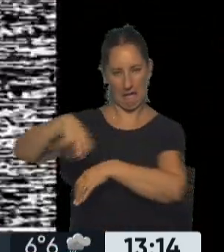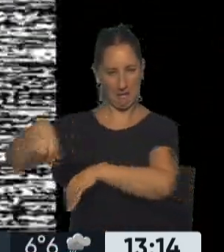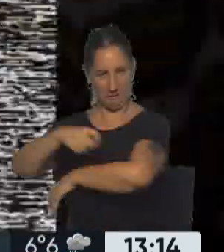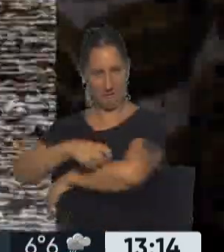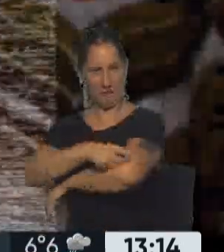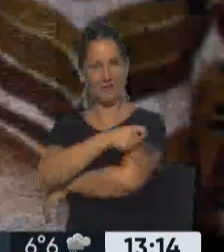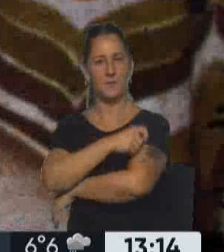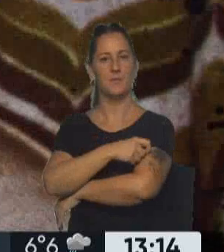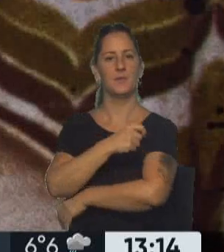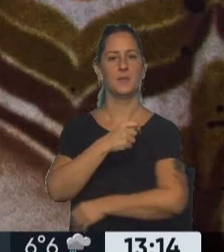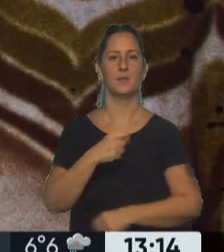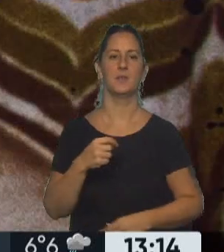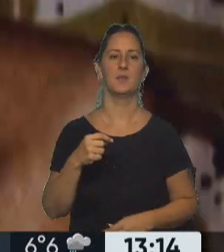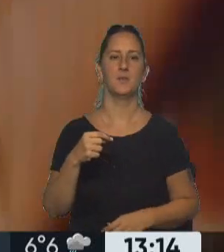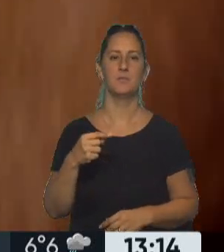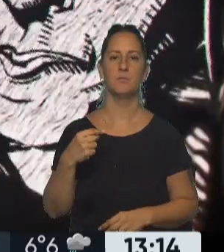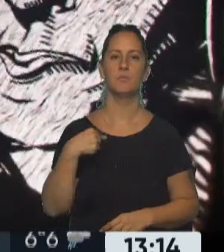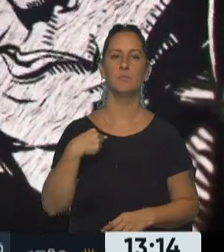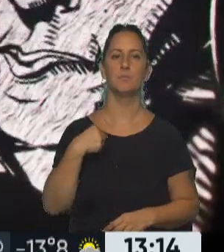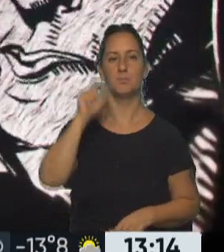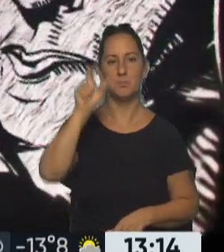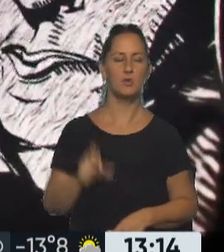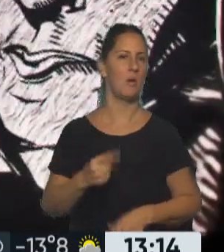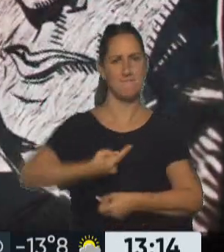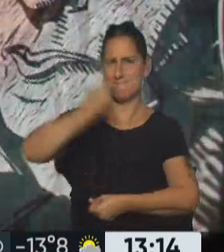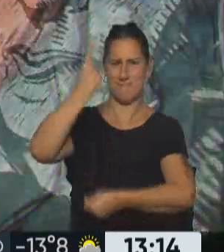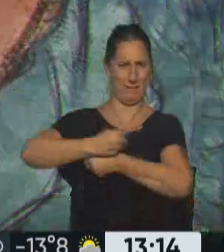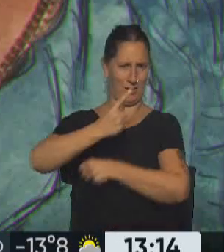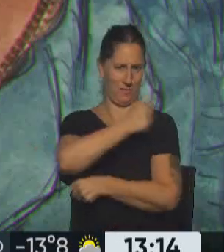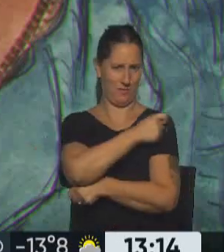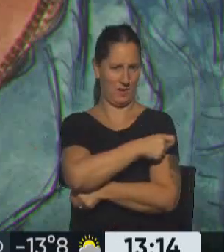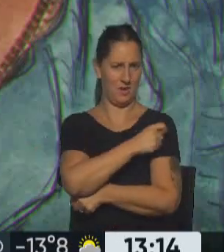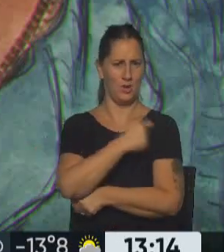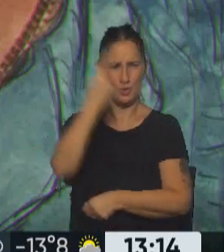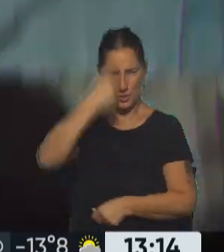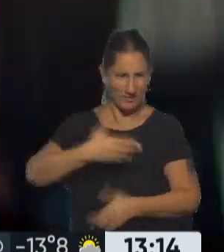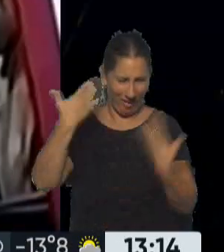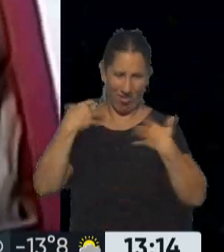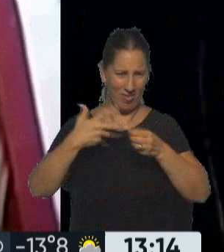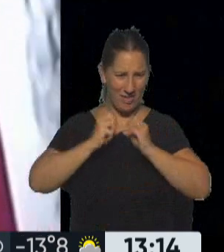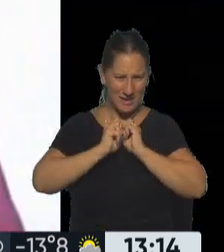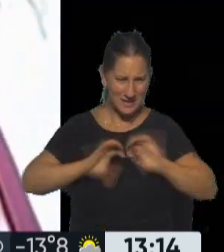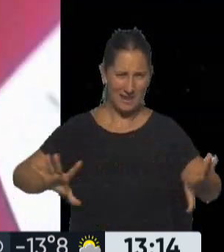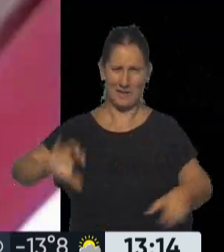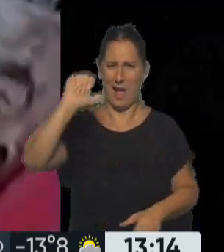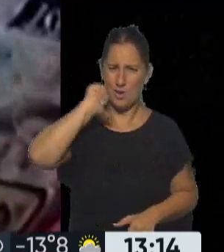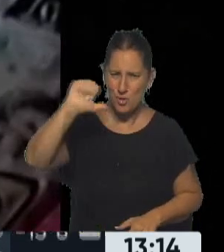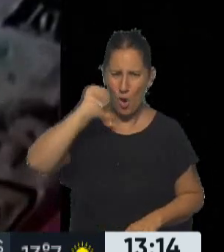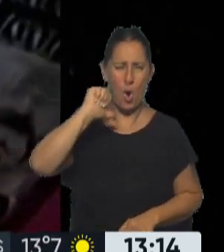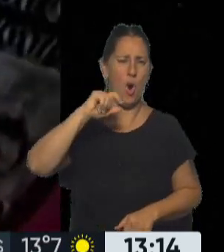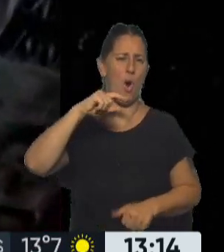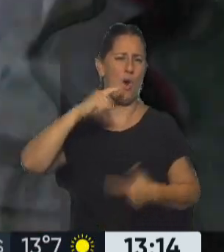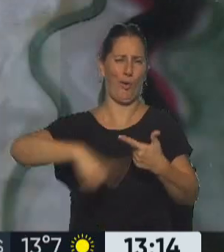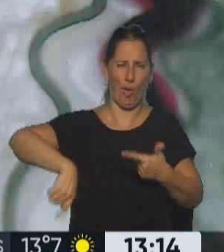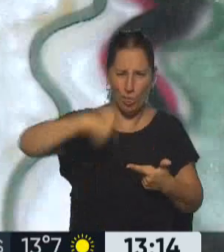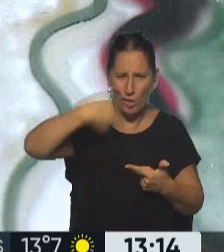años 70 Yo acabé por ser un tipo de pionero No yo era un desastre Yo era un alcohólicos o